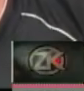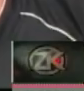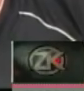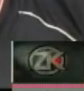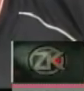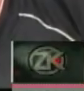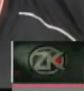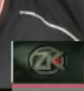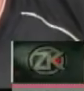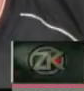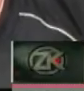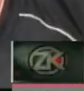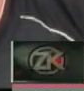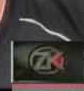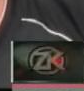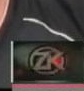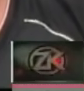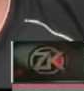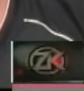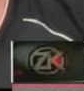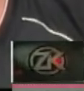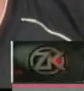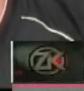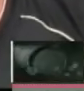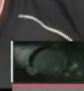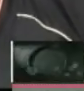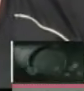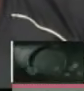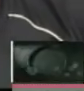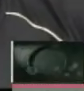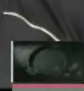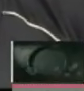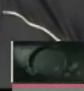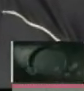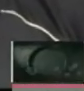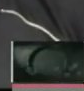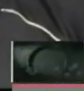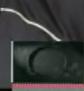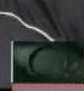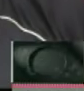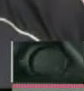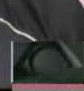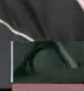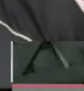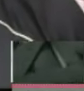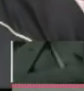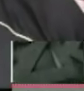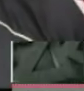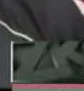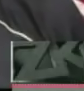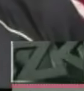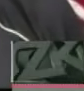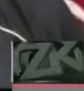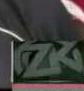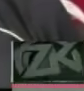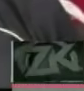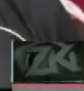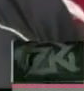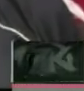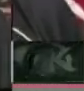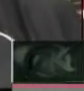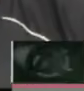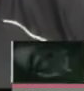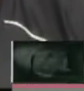de baque arriba, habitaciones, oficinas y eso. Entonces, el proyecto en sí quedó en una primera